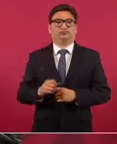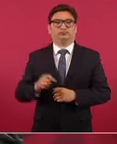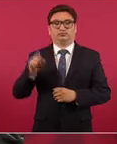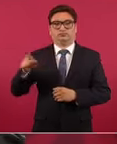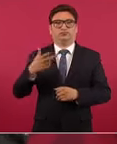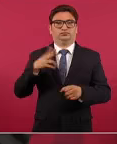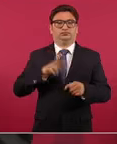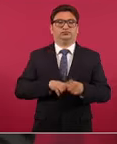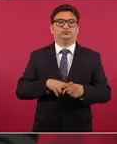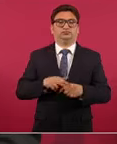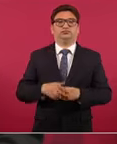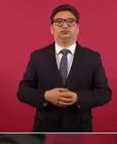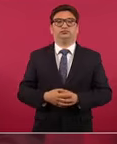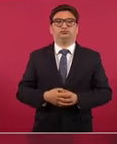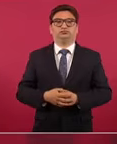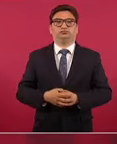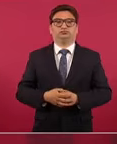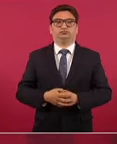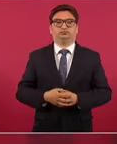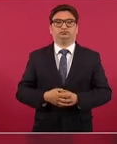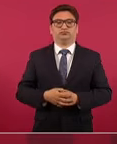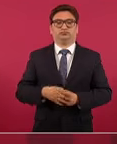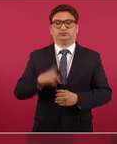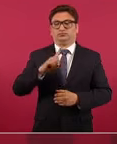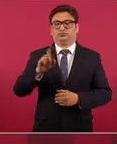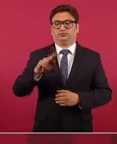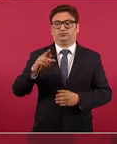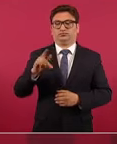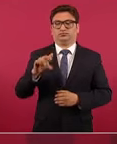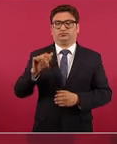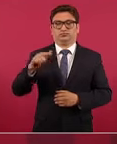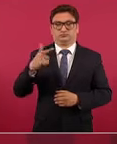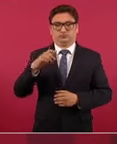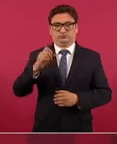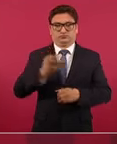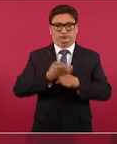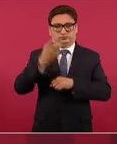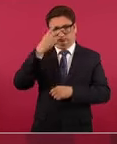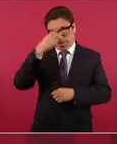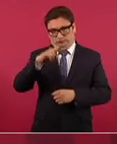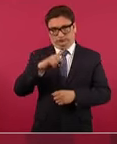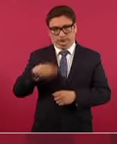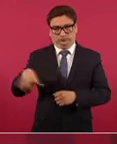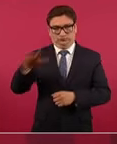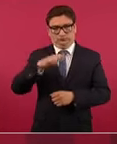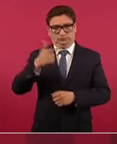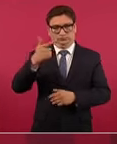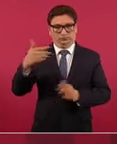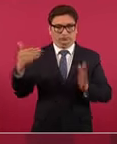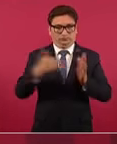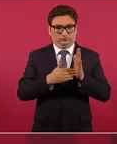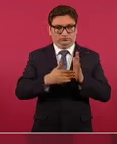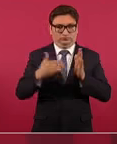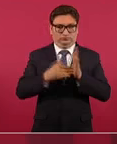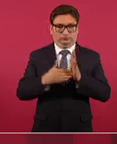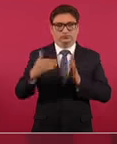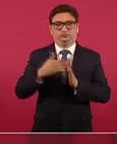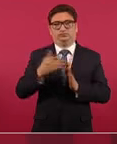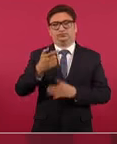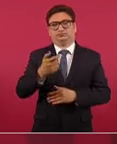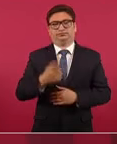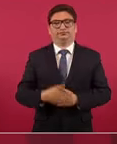hospital desde un banco nuestro méxico siete mil millones de